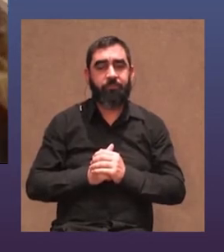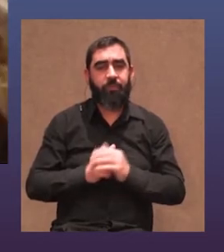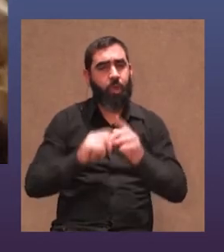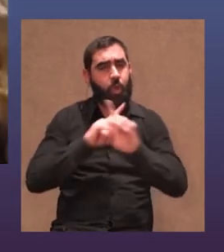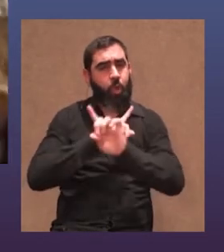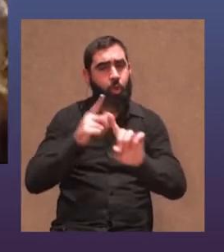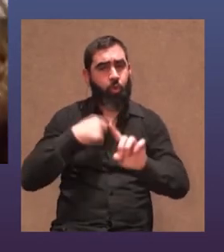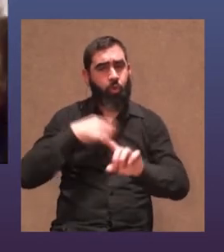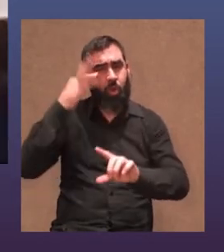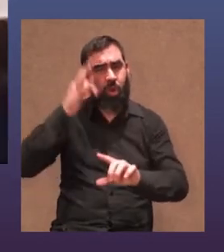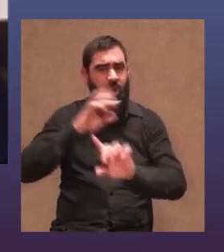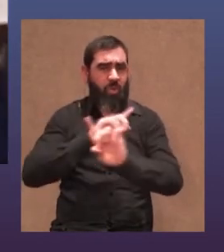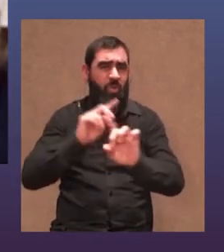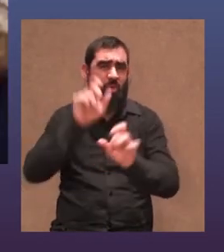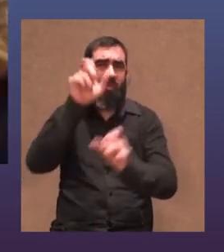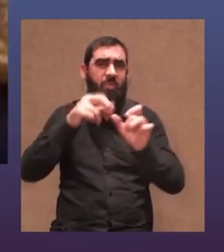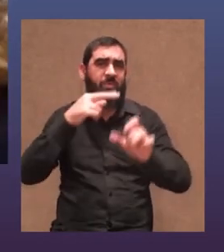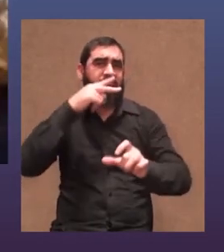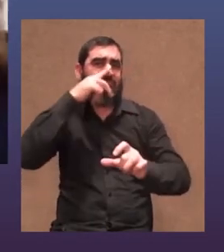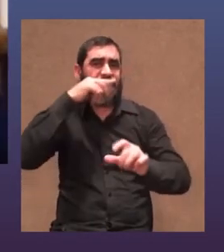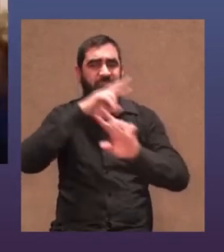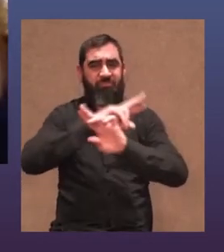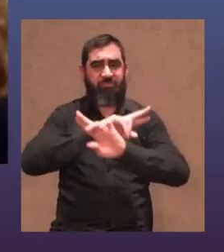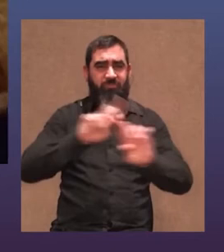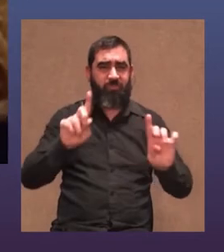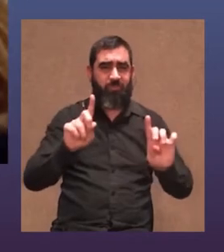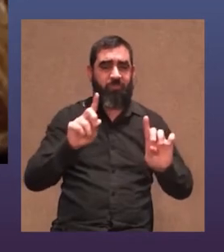No creo que sea para una élite, por supuesto.